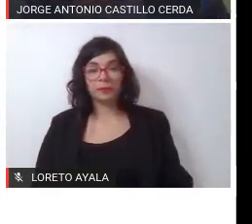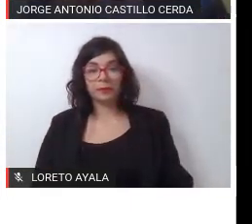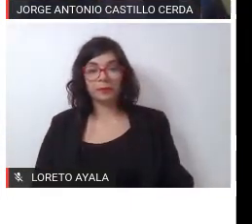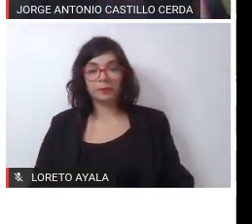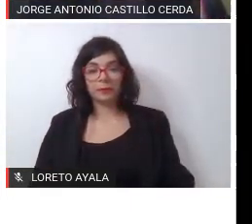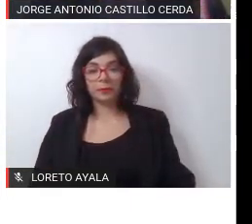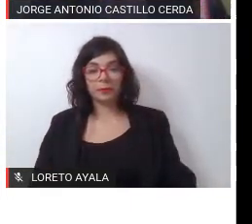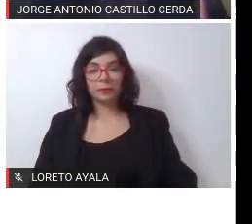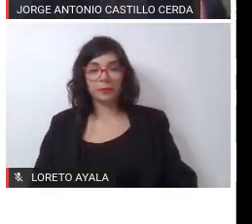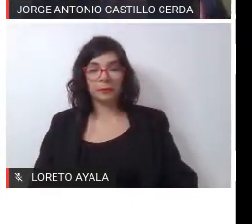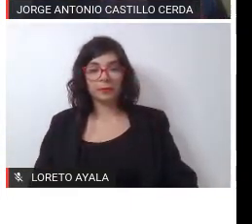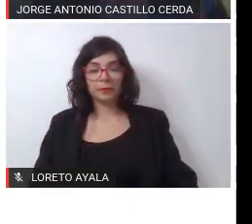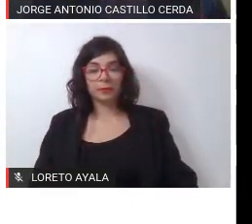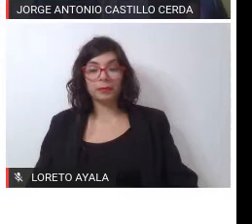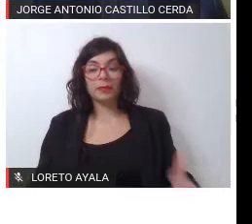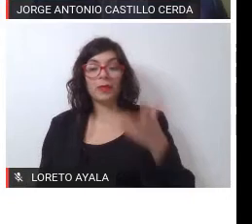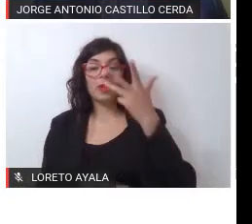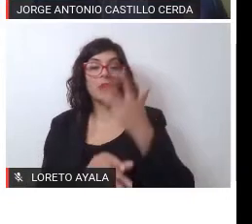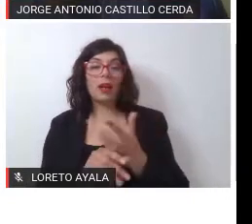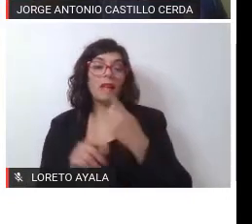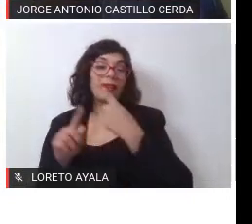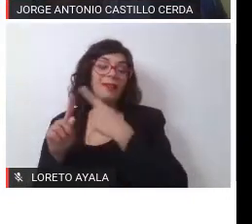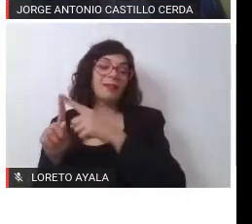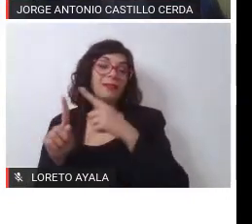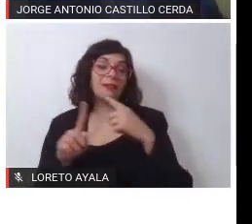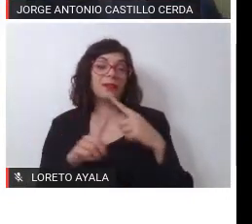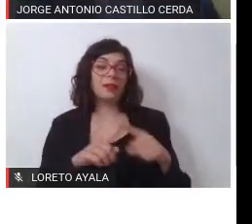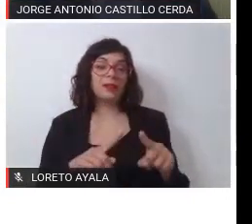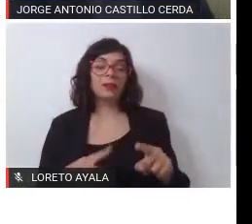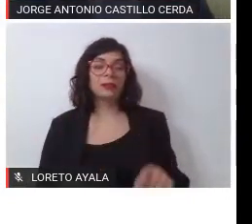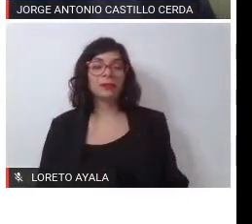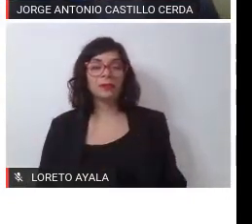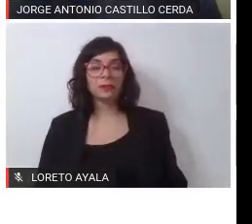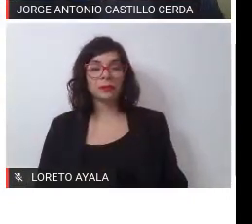Hay una diferencia que quise hacer porque quise colocarlo del